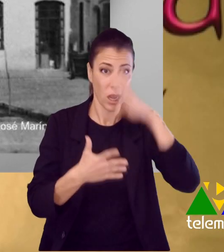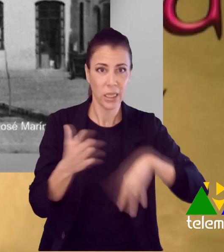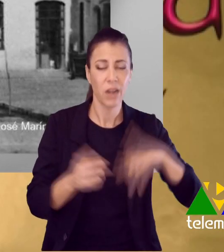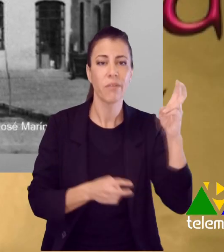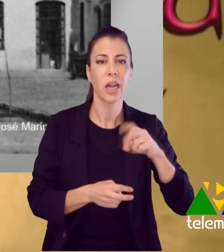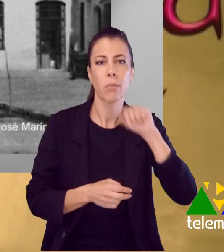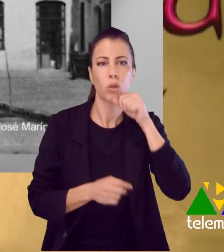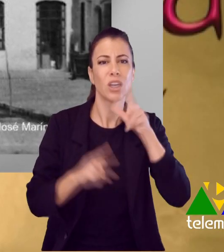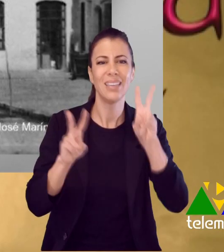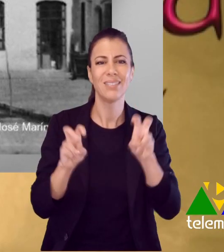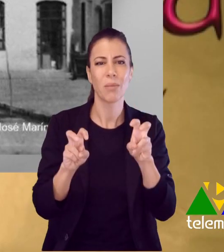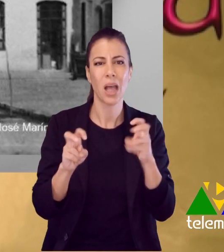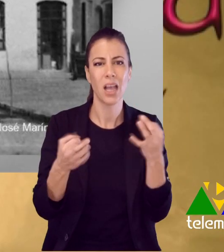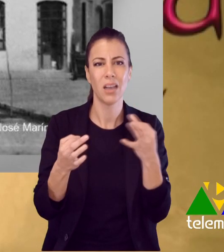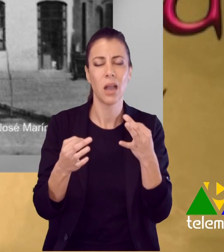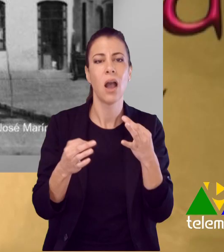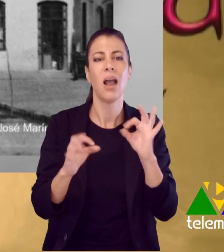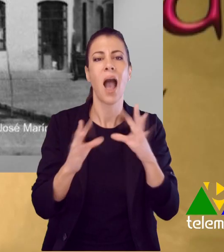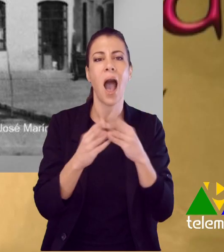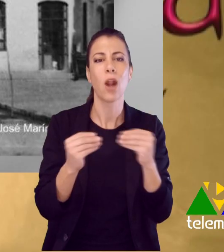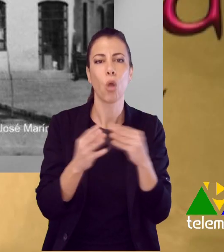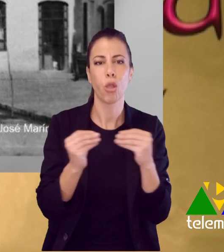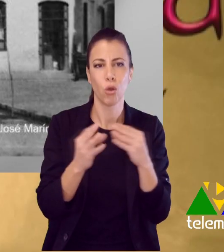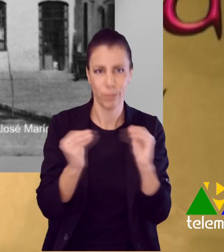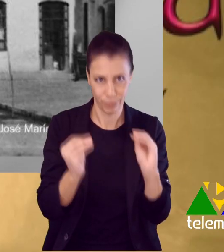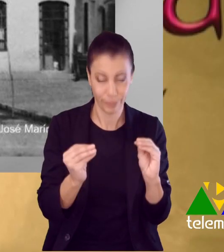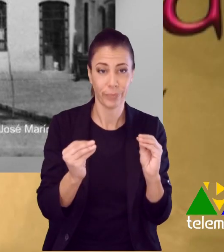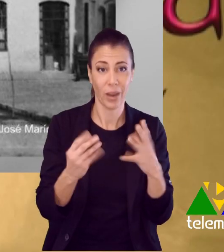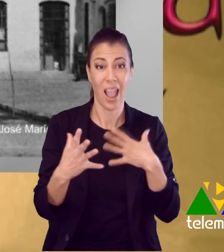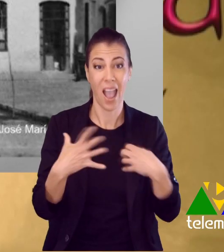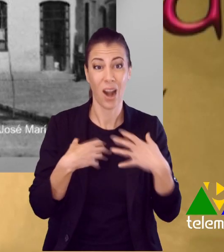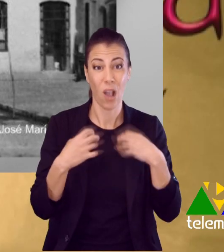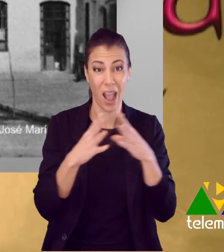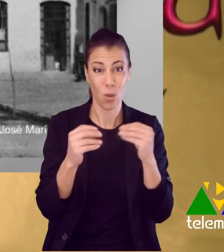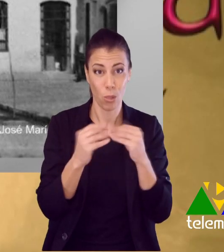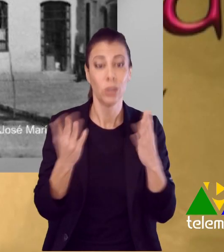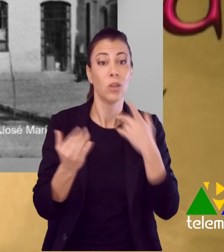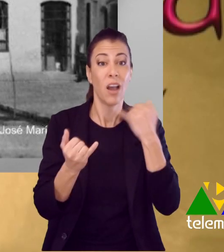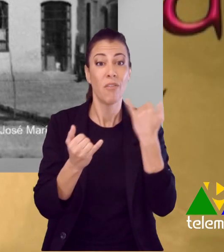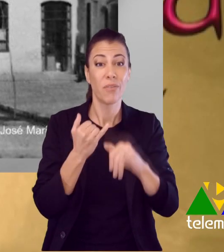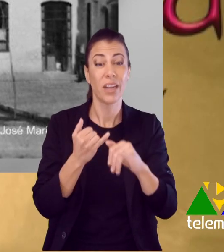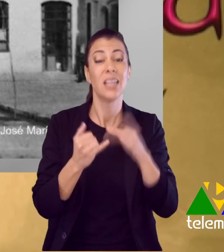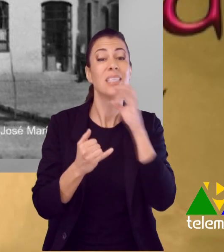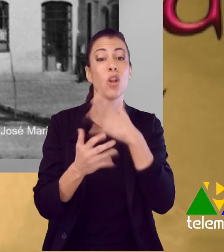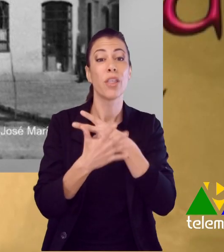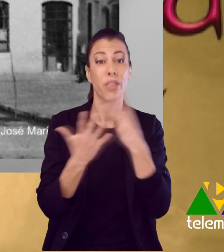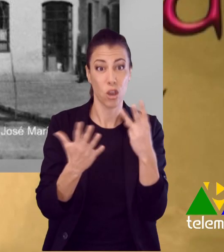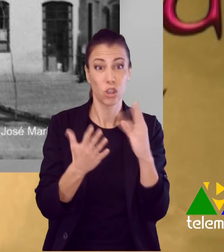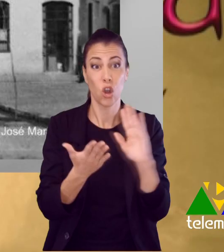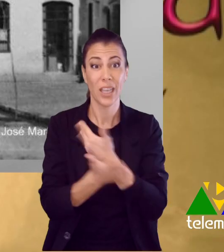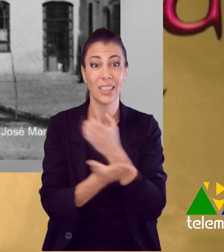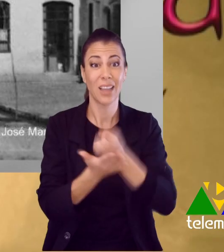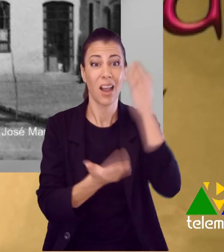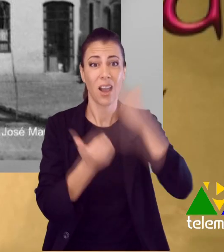a Motril con el tema del algodón. Cuando se quita la caña de azúcar a finales del siglo XVIII hubo que buscar